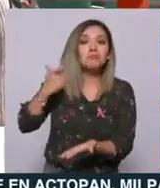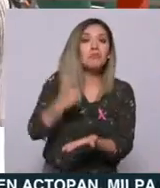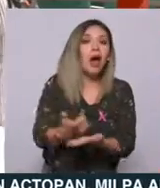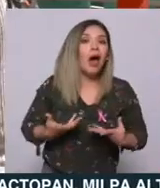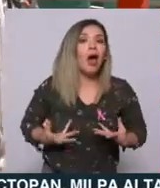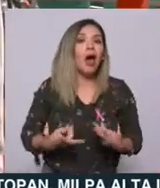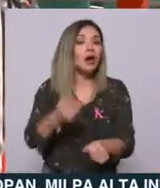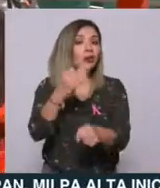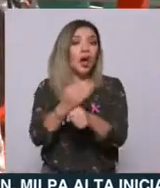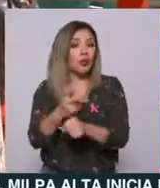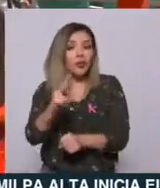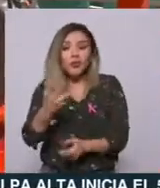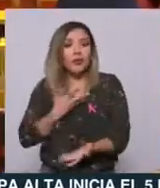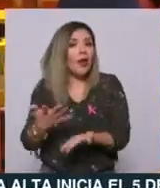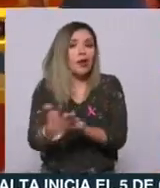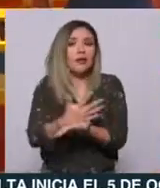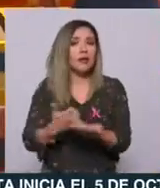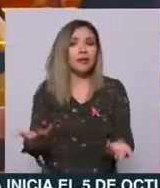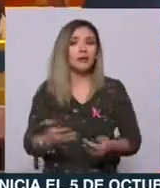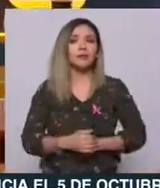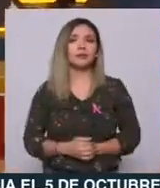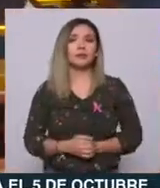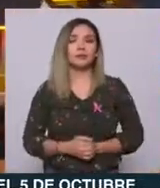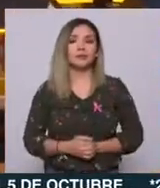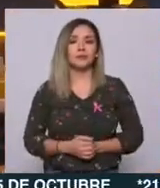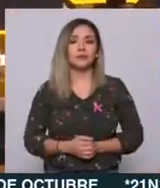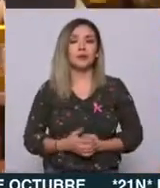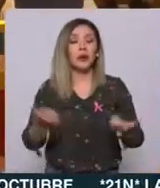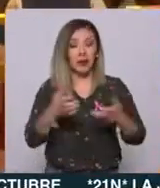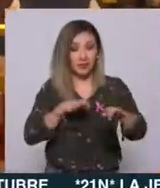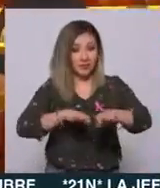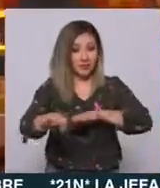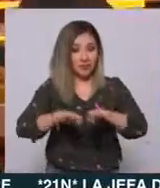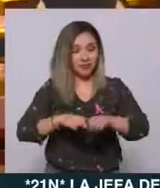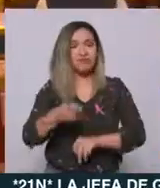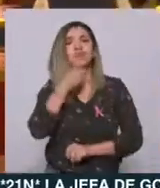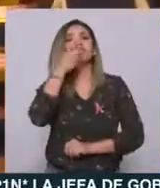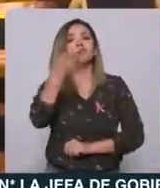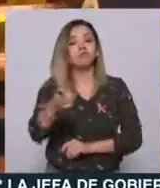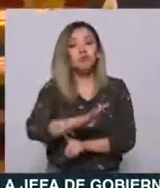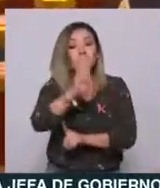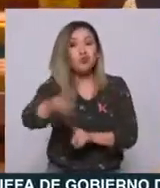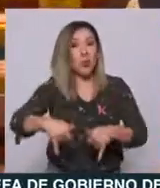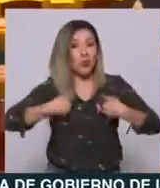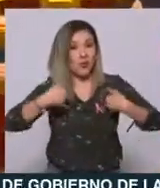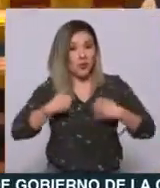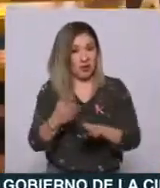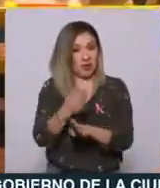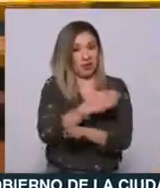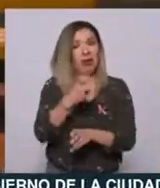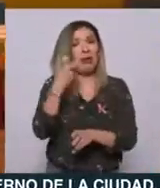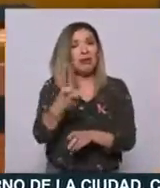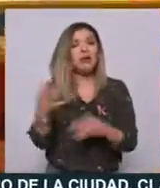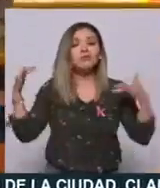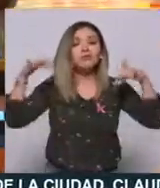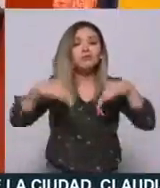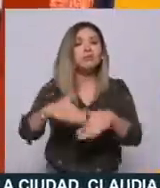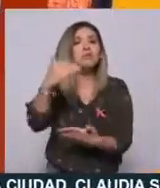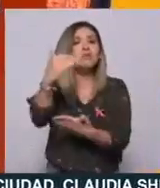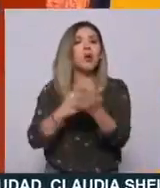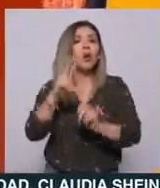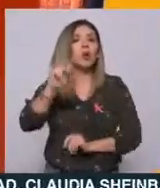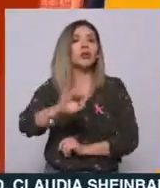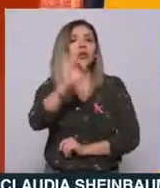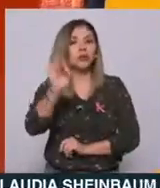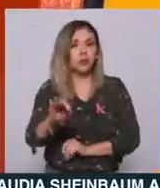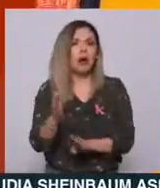lo que ahorita no ganan o lo que no tienen. Los prestadores de servicio nos indicaron que después de la muerte del joven, las ventas bajaron 80%.